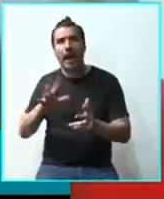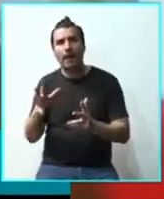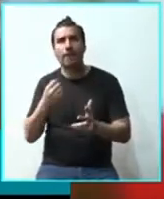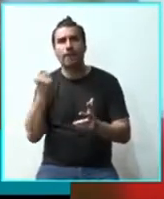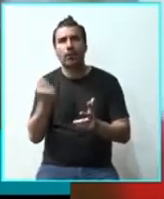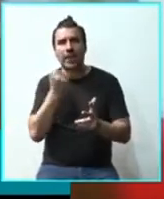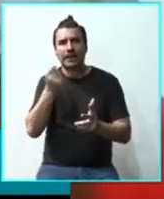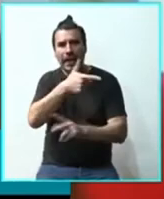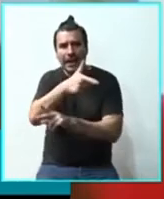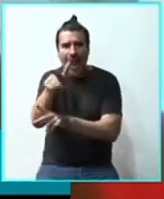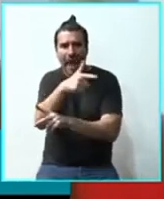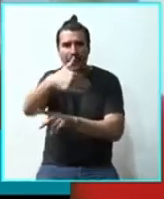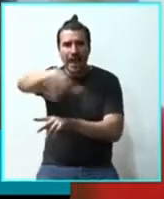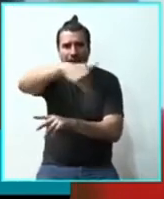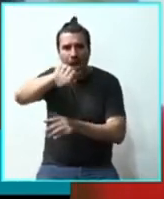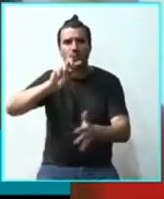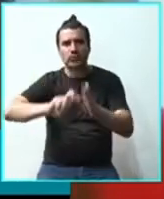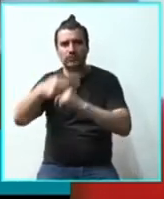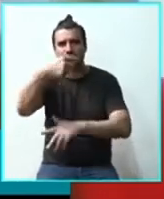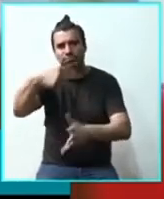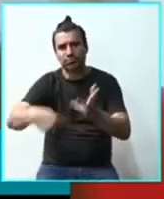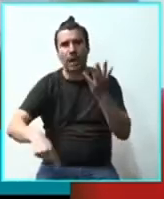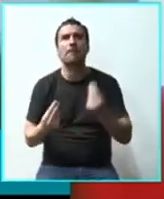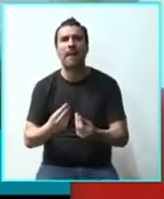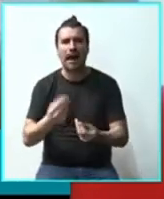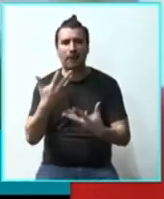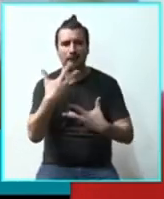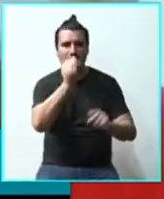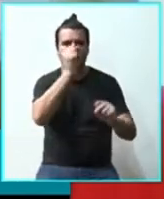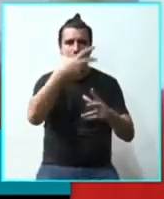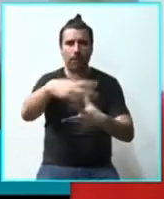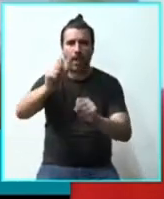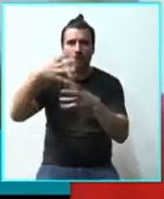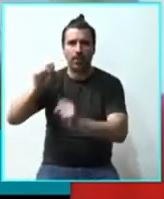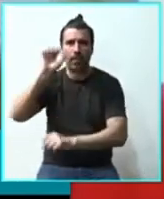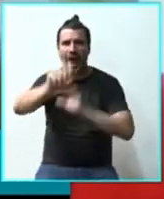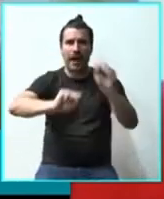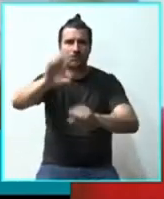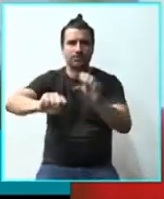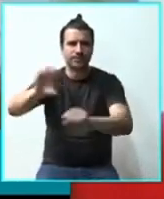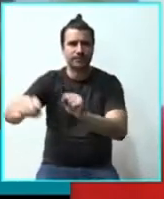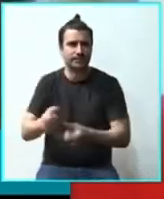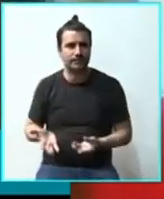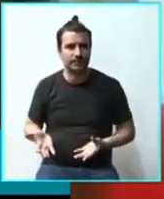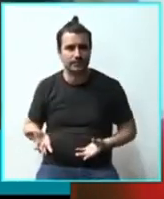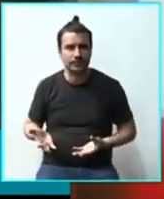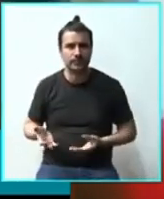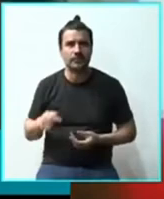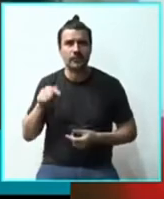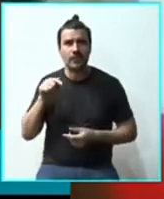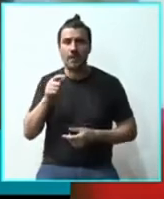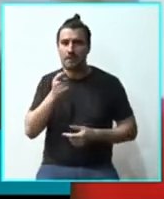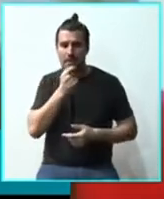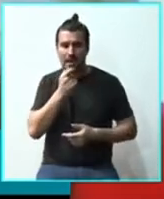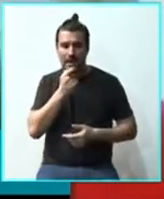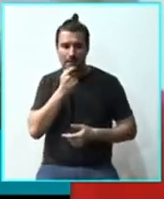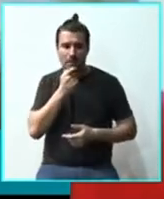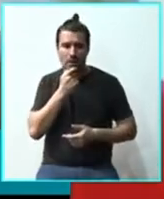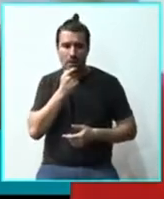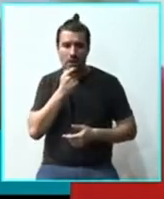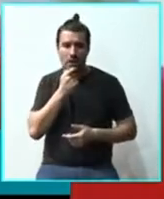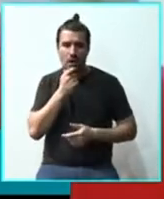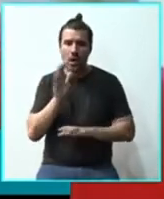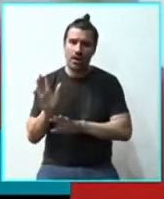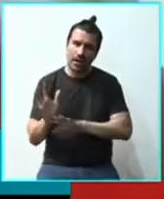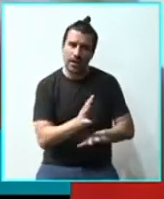justicia. ¿Cómo qué? Y como, por ejemplo, cuando uno entiende que las conversaciones son privadas y que